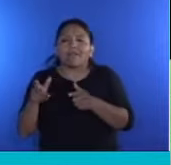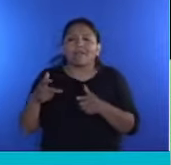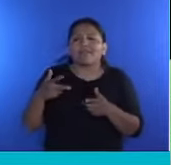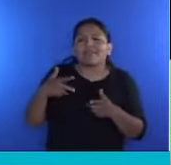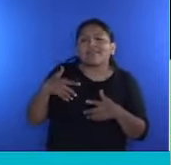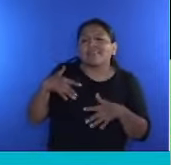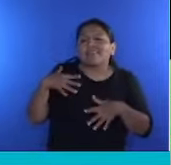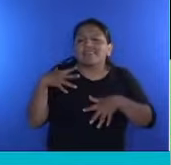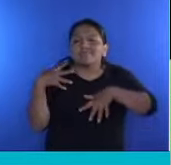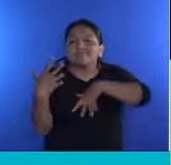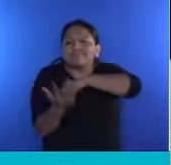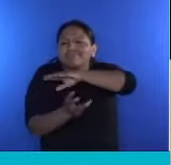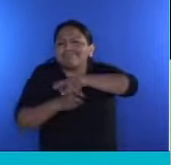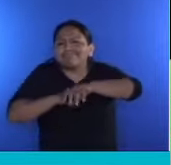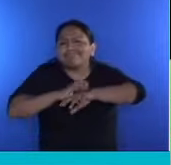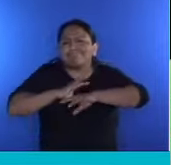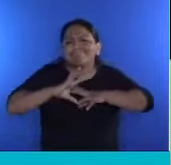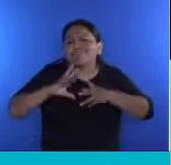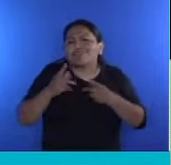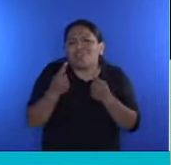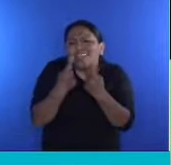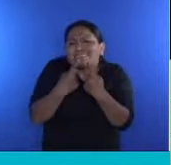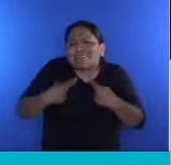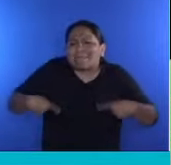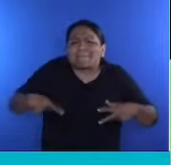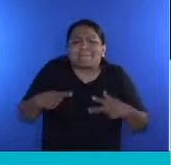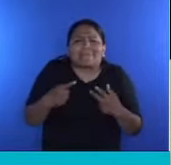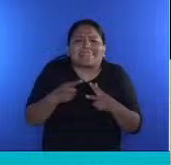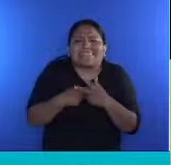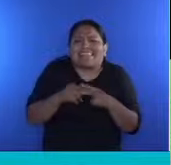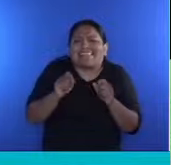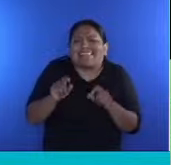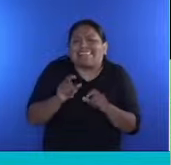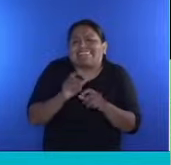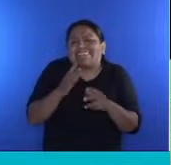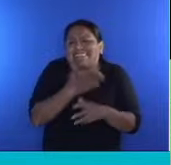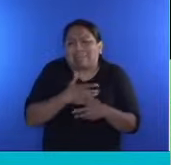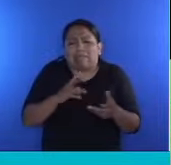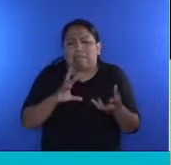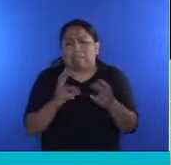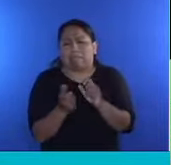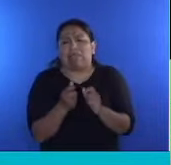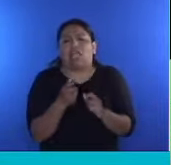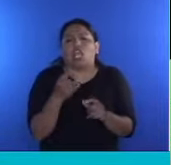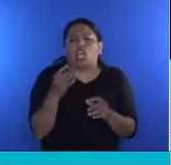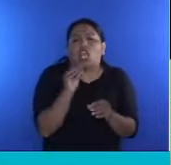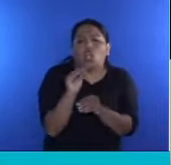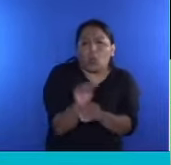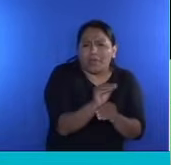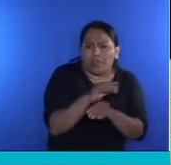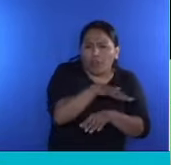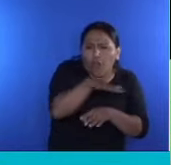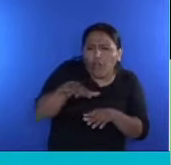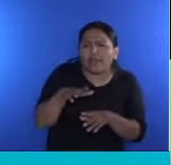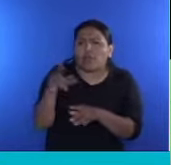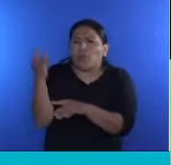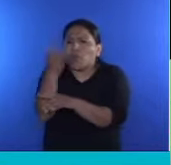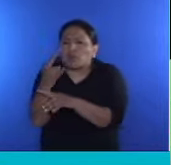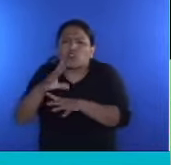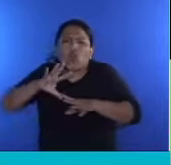pervirtieron todas las herramientas del Estado, comedores, universidades, absolutamente